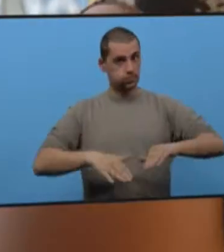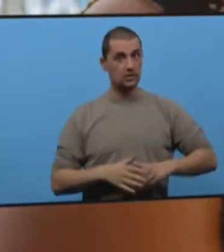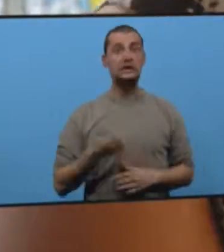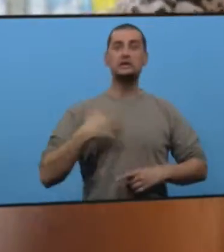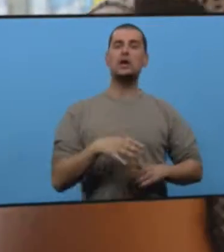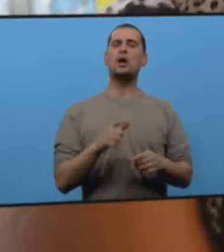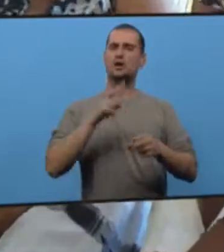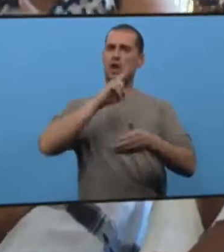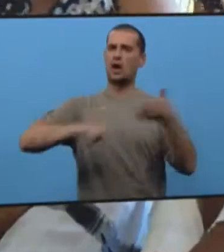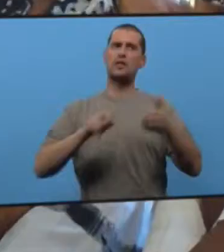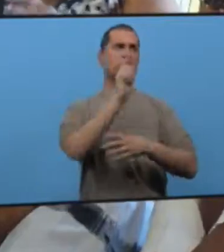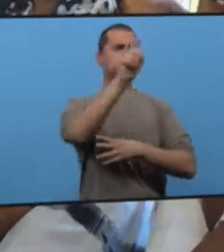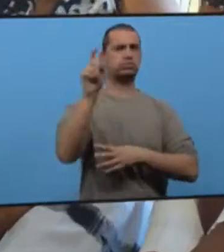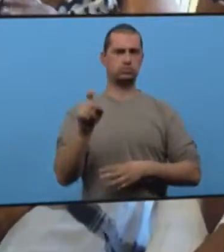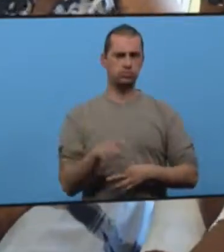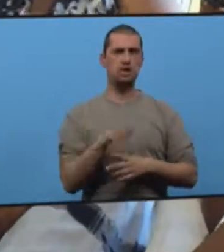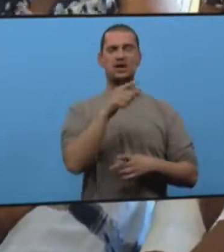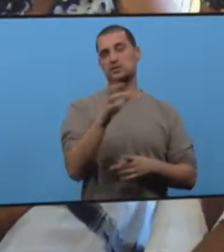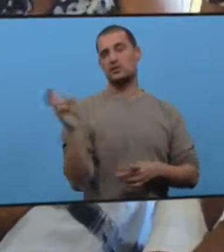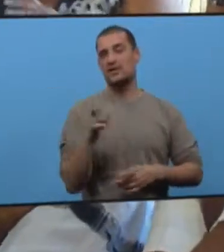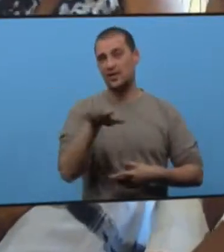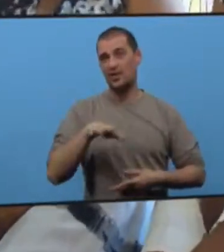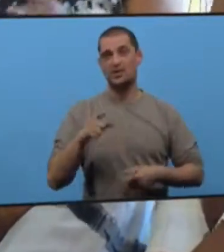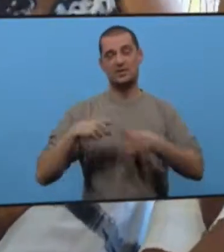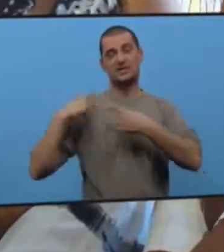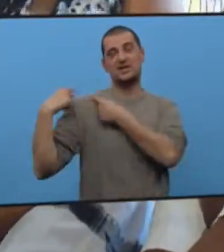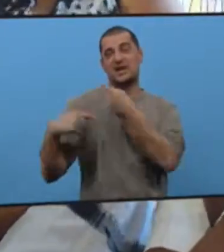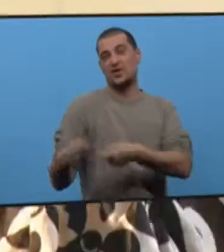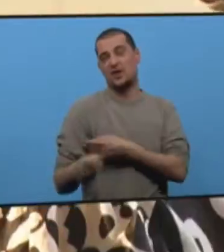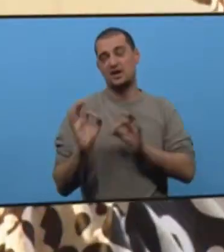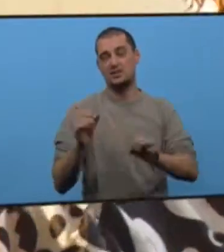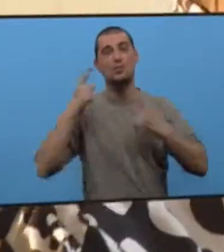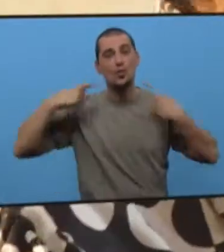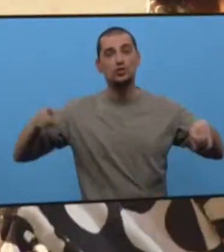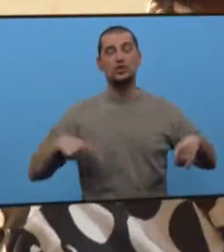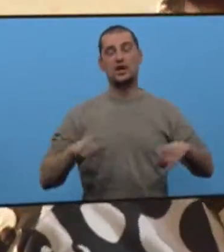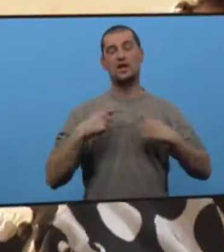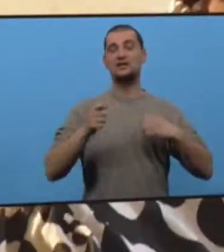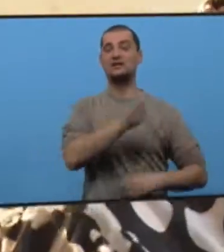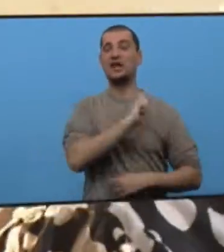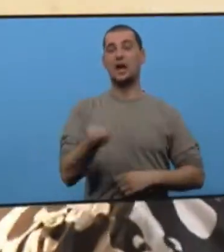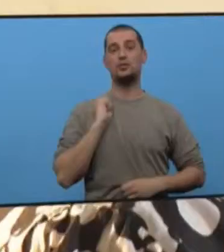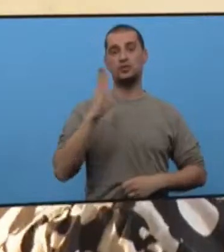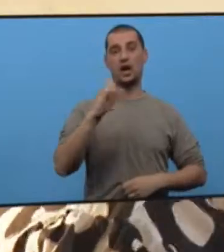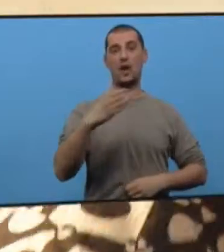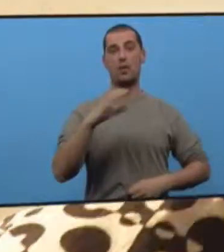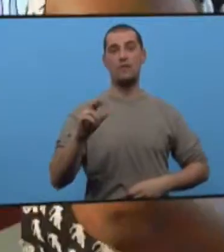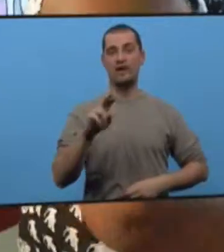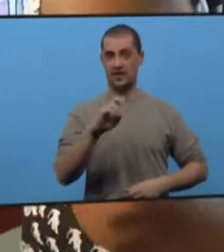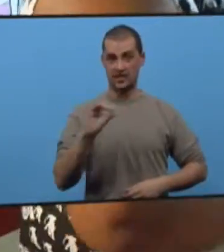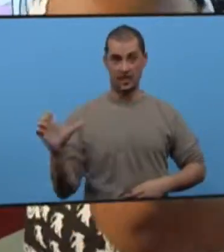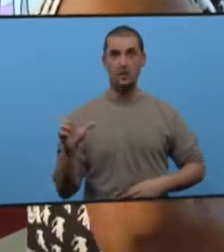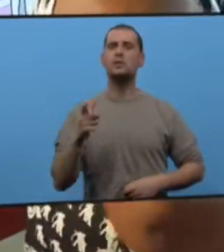Galicia con estas batucadas que proveñen da música tradicional que facían os escravos en Cabo Verde. De fusión, o grupo xa ten